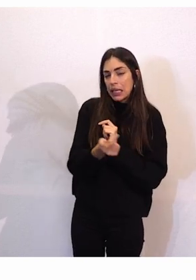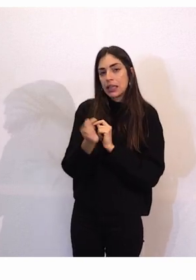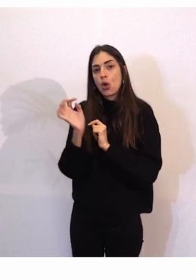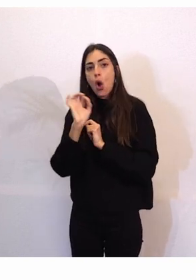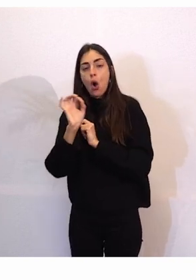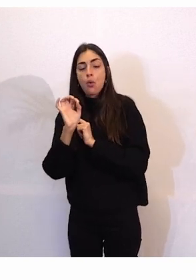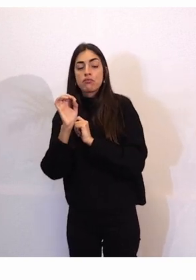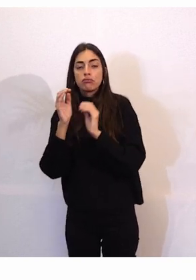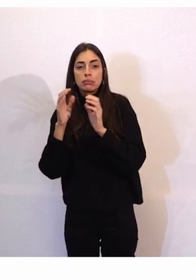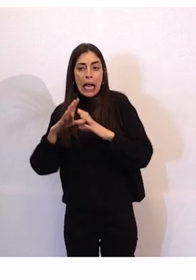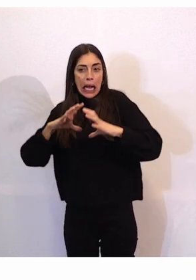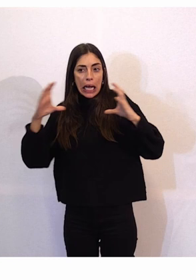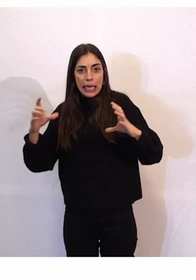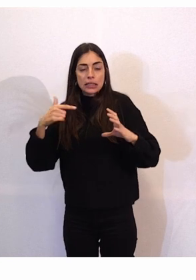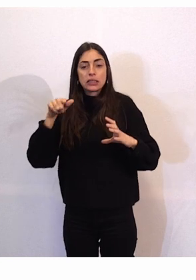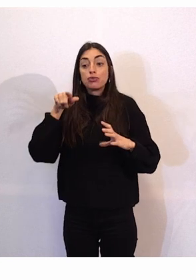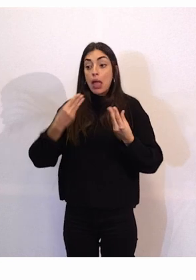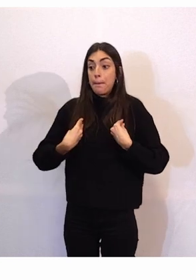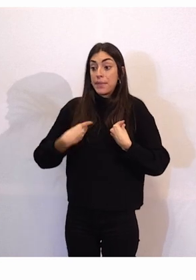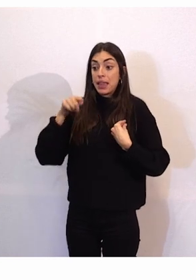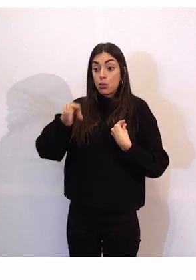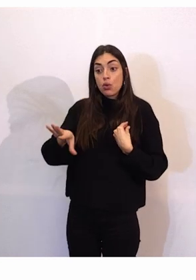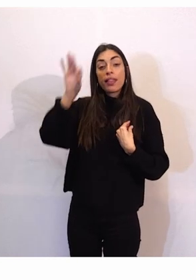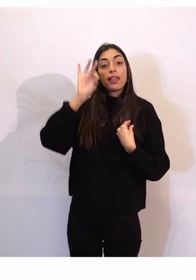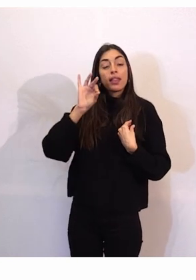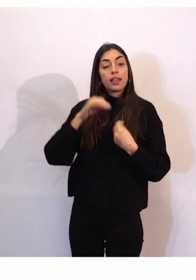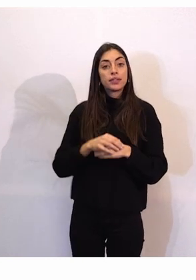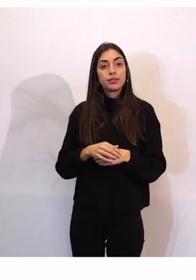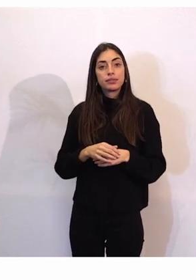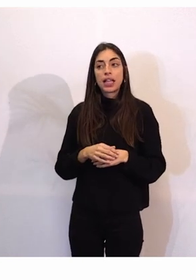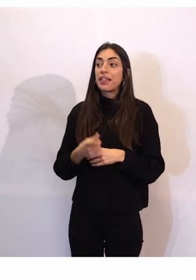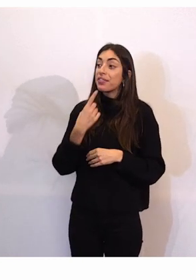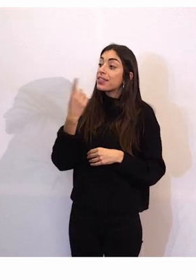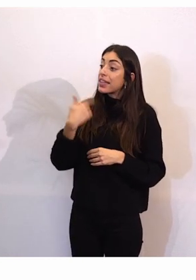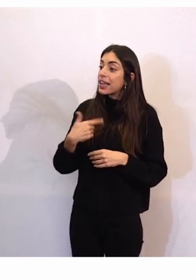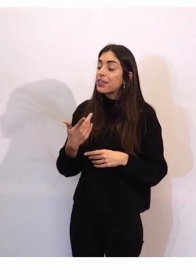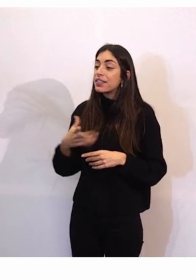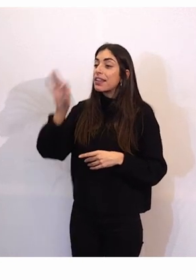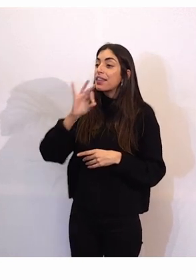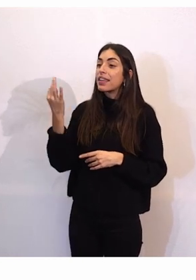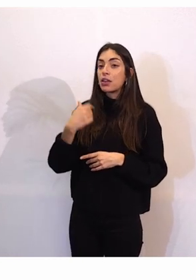¿Decide en tu vida? ¿Ella? ¿Qué decides? ¿Lo dice